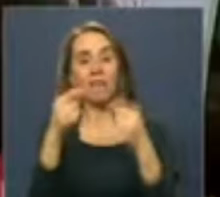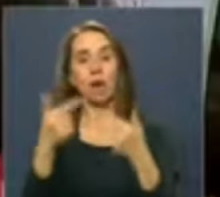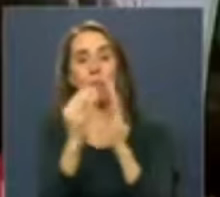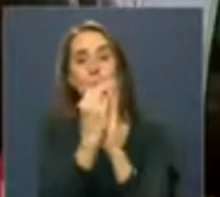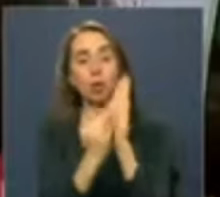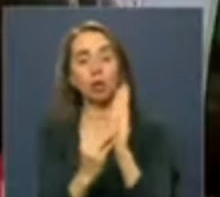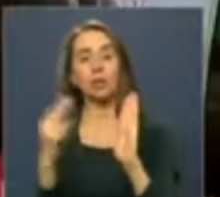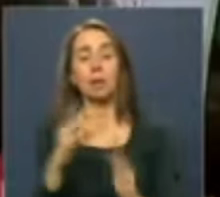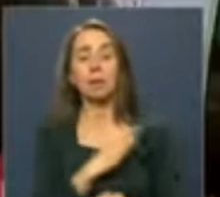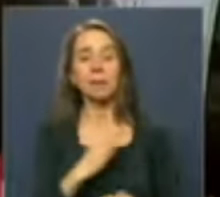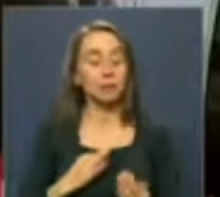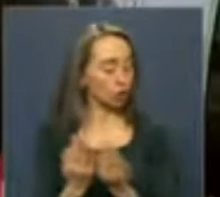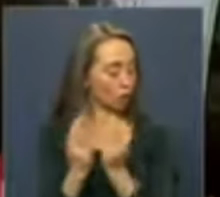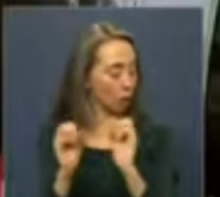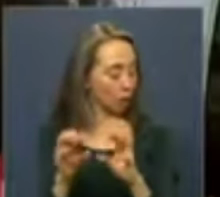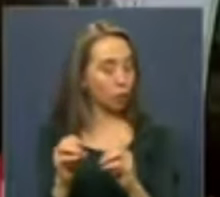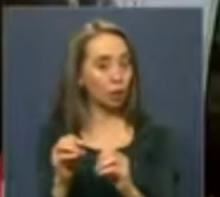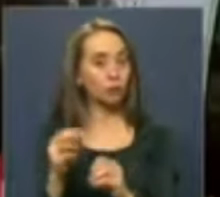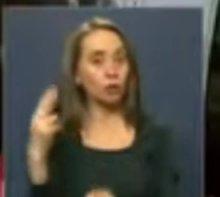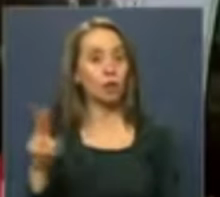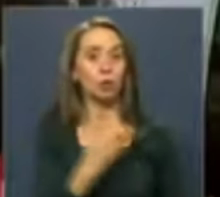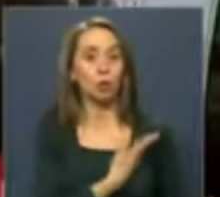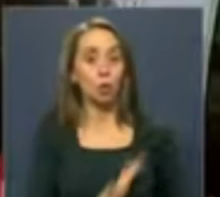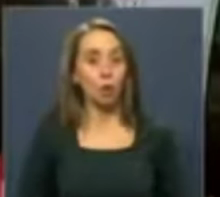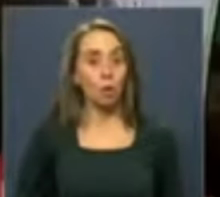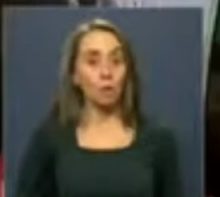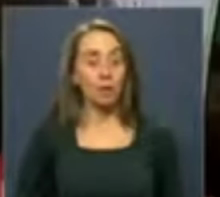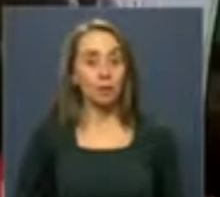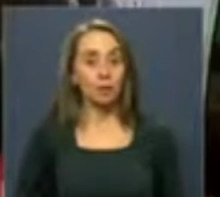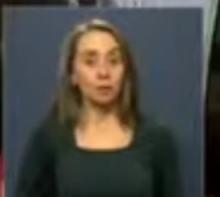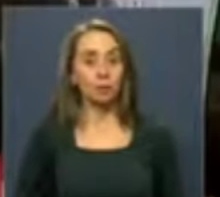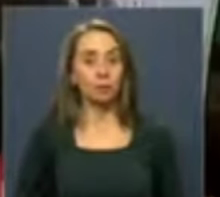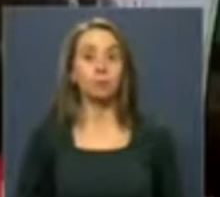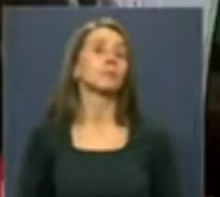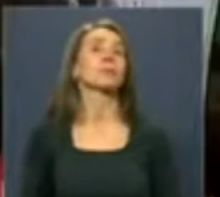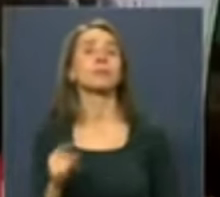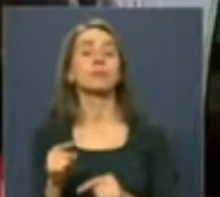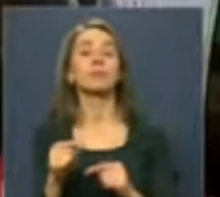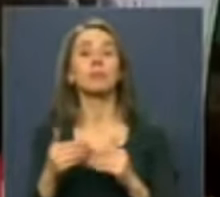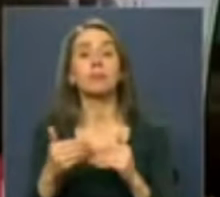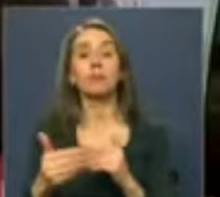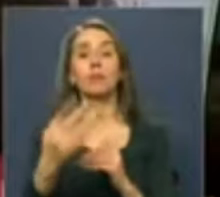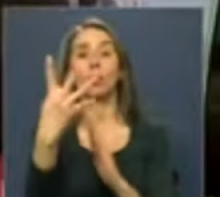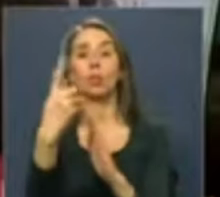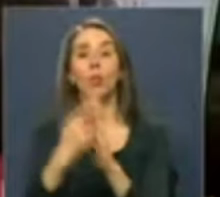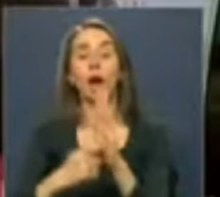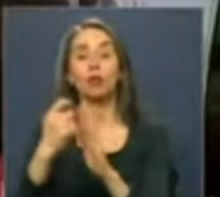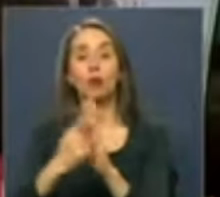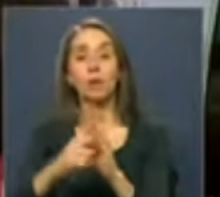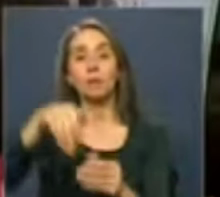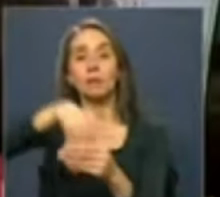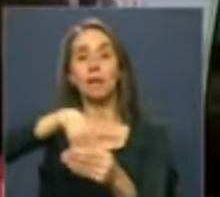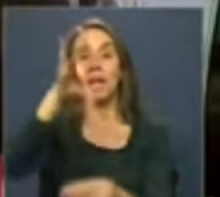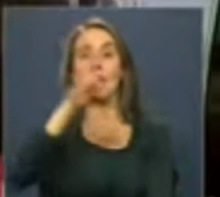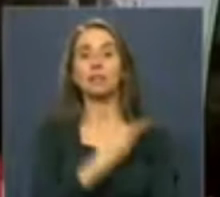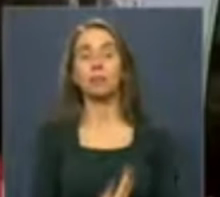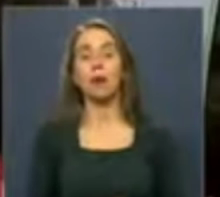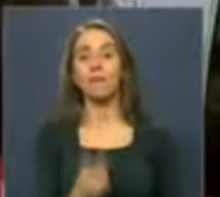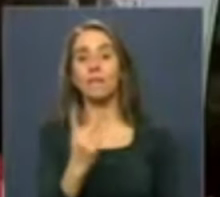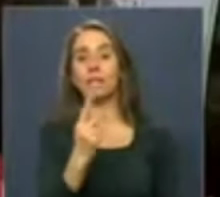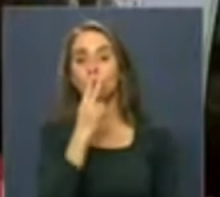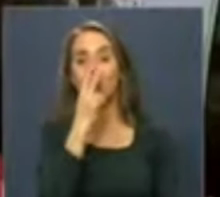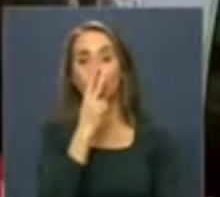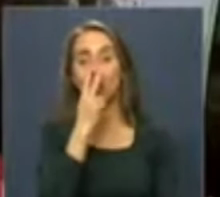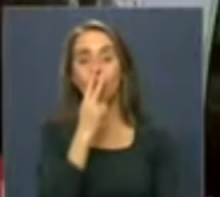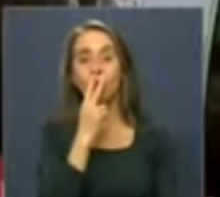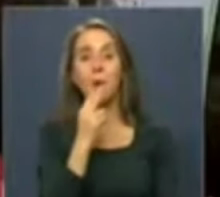años para ejercer cargos públicos la evaluación de las políticas del ministerio de educación y las de su gobierno presidente